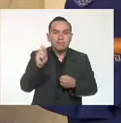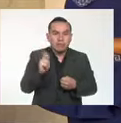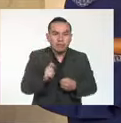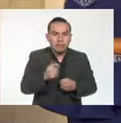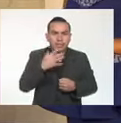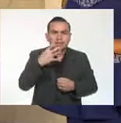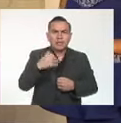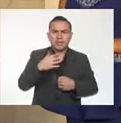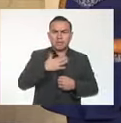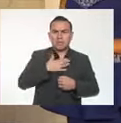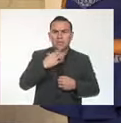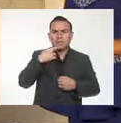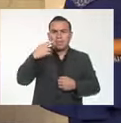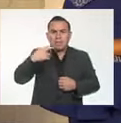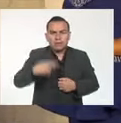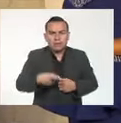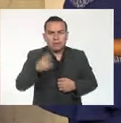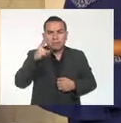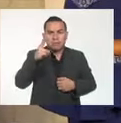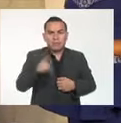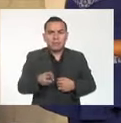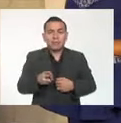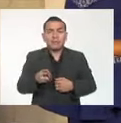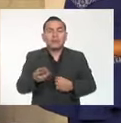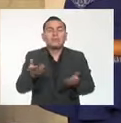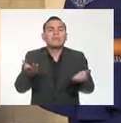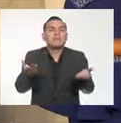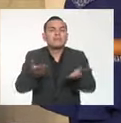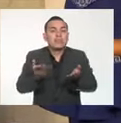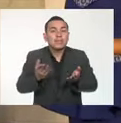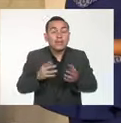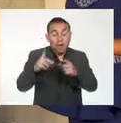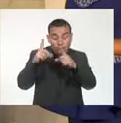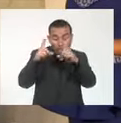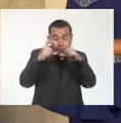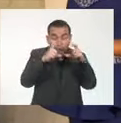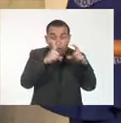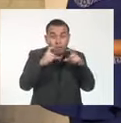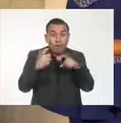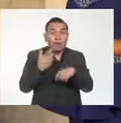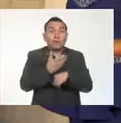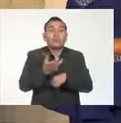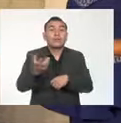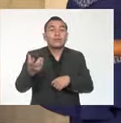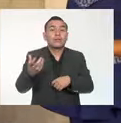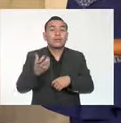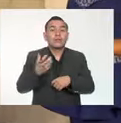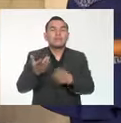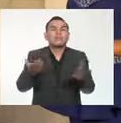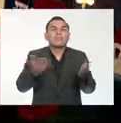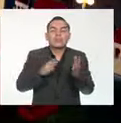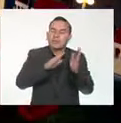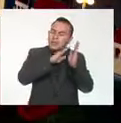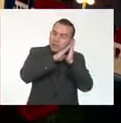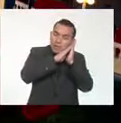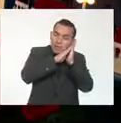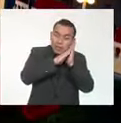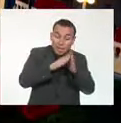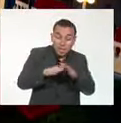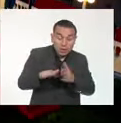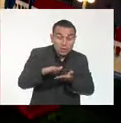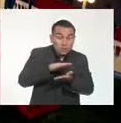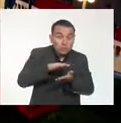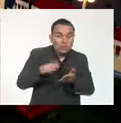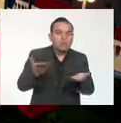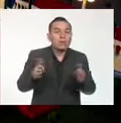nadie me va a dejar mentir, ustedes mismos lo vieron en los medios de comunicación, en las fotografías donde nuestros pacientes dormían en el suelo, no tenían cama y